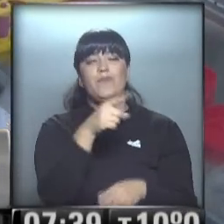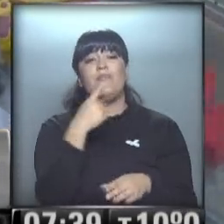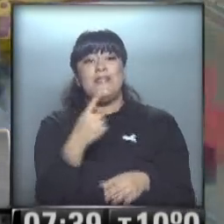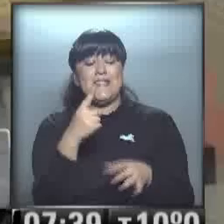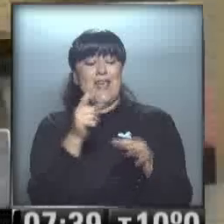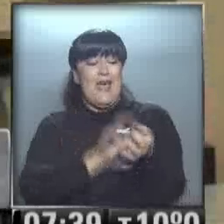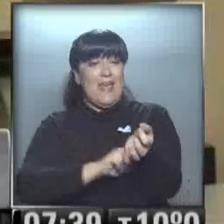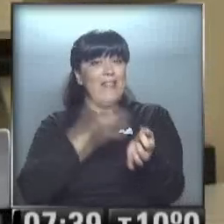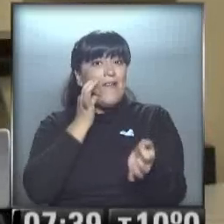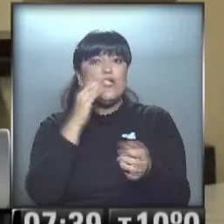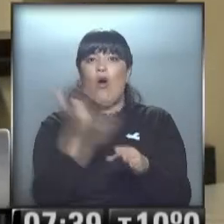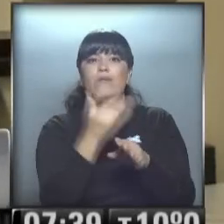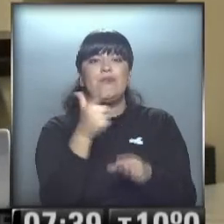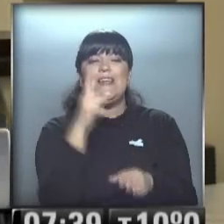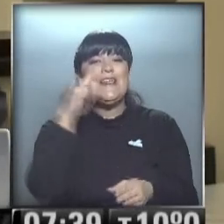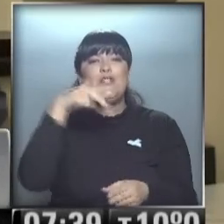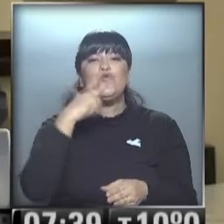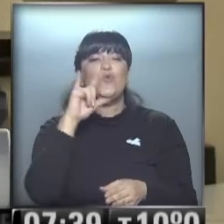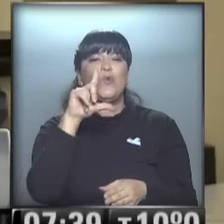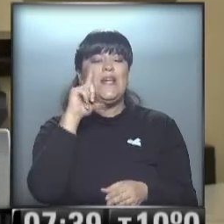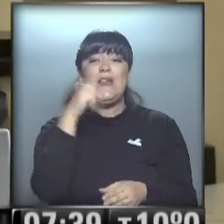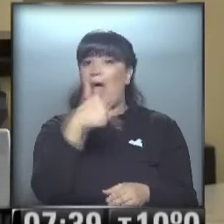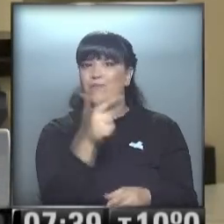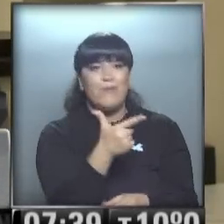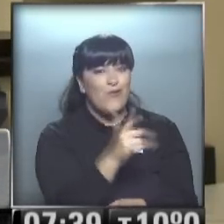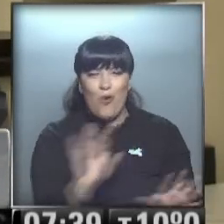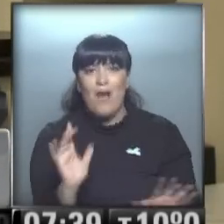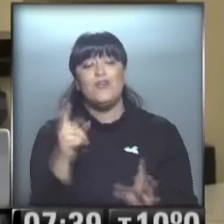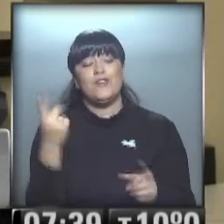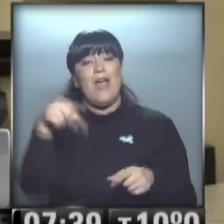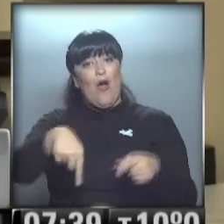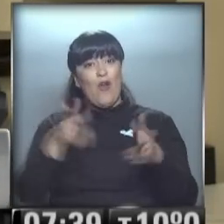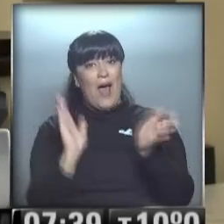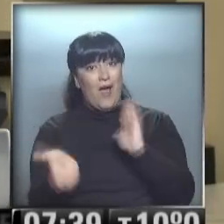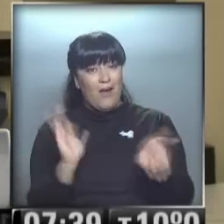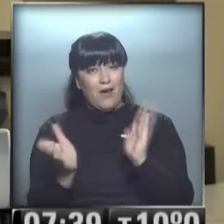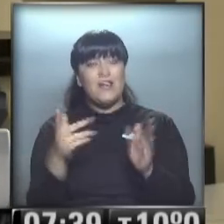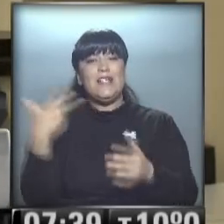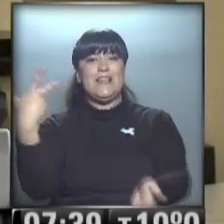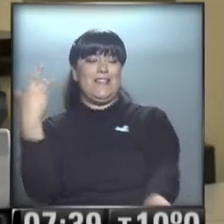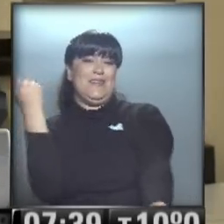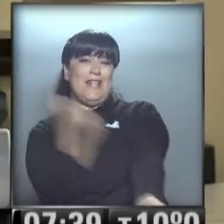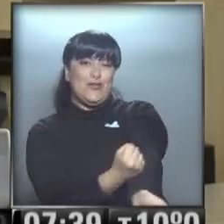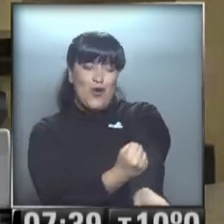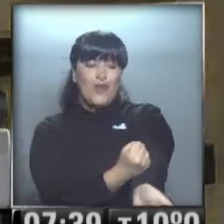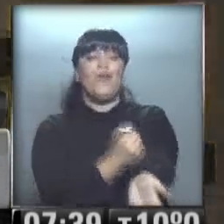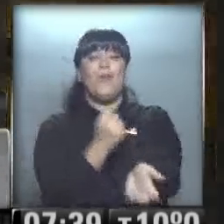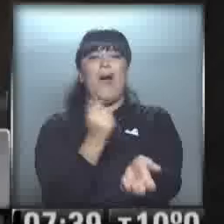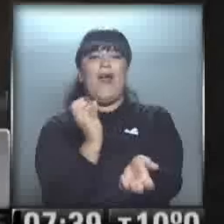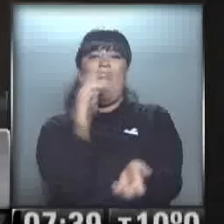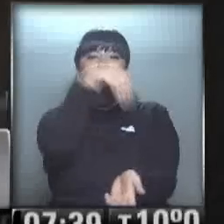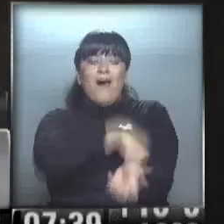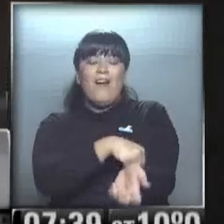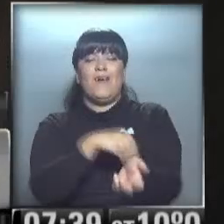insulina. Claro, hoy día la terapia que se utiliza para los diabéticos es la inyección de insulina para controlar la glucosa en